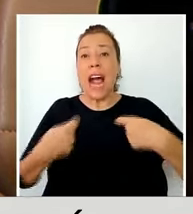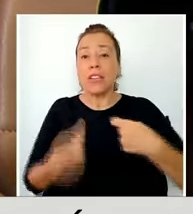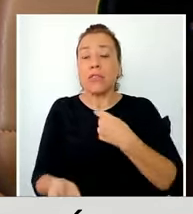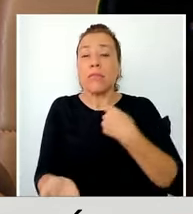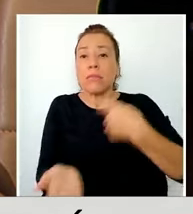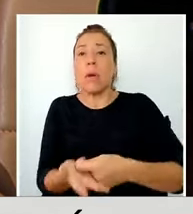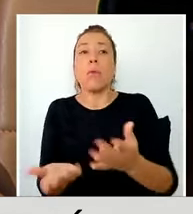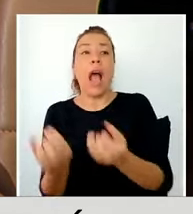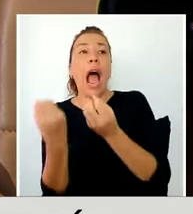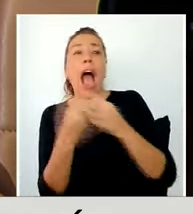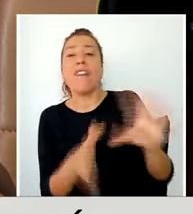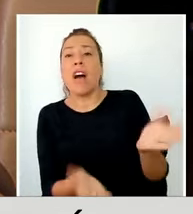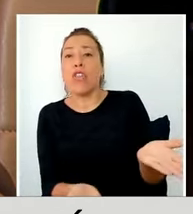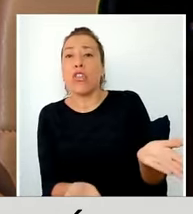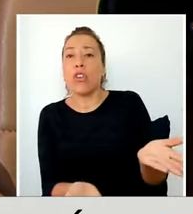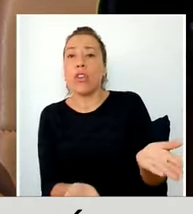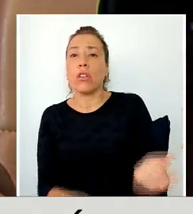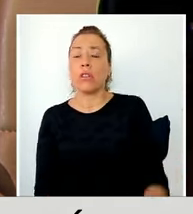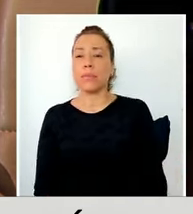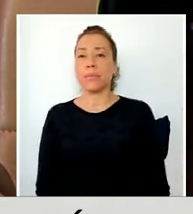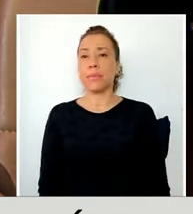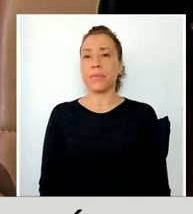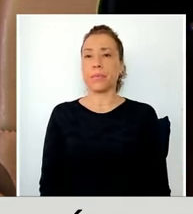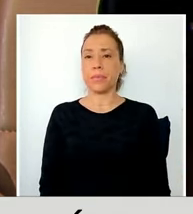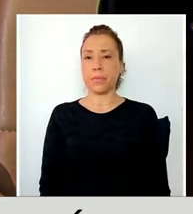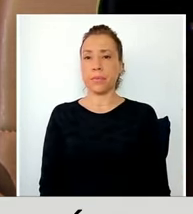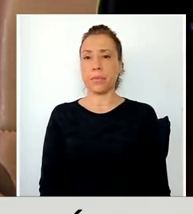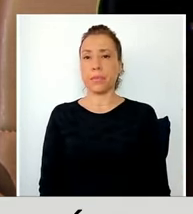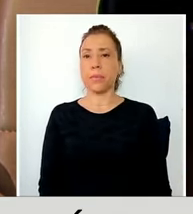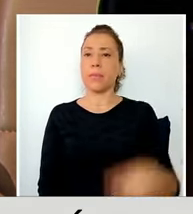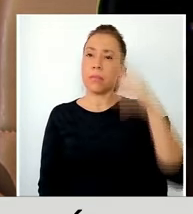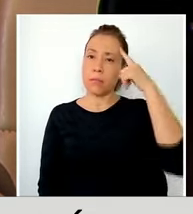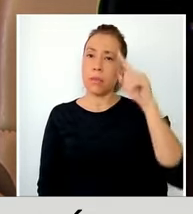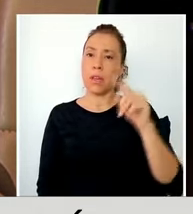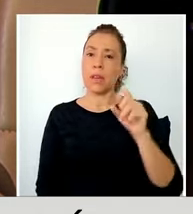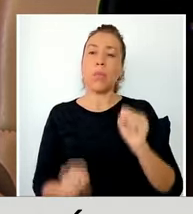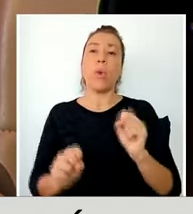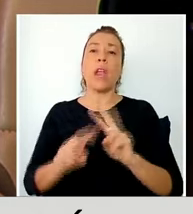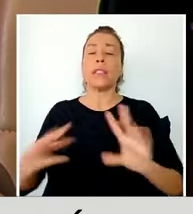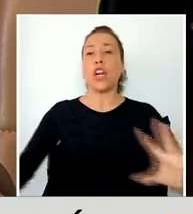y asumieron el compromiso justamente para levantar esta conexión